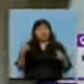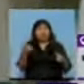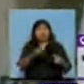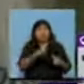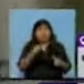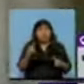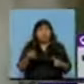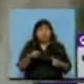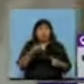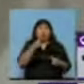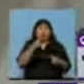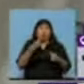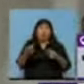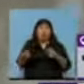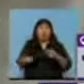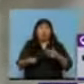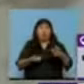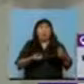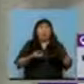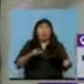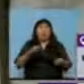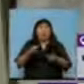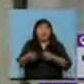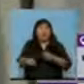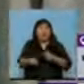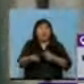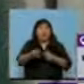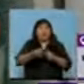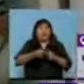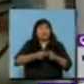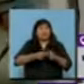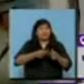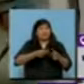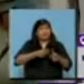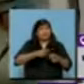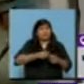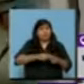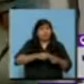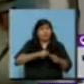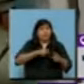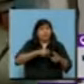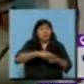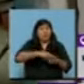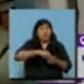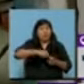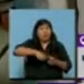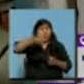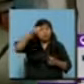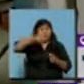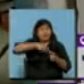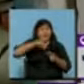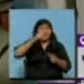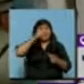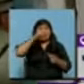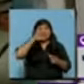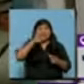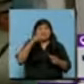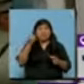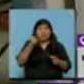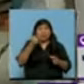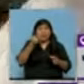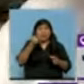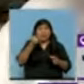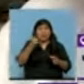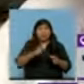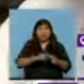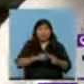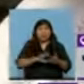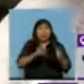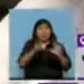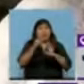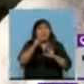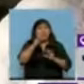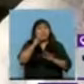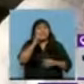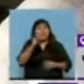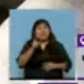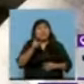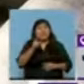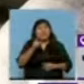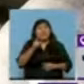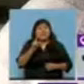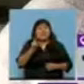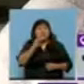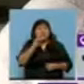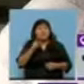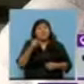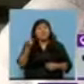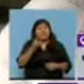a 700 pesos la bolsa, y la competencia está no menos de 900, 1000 pesos. Estamos